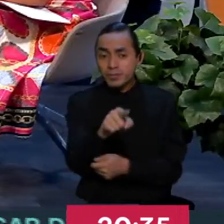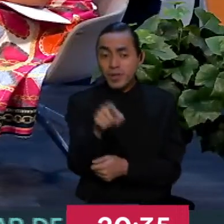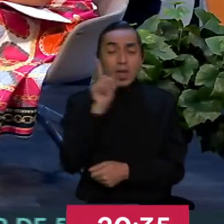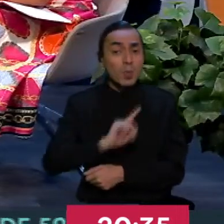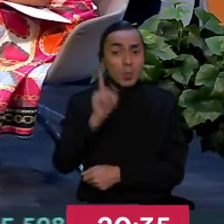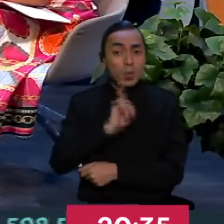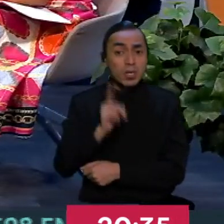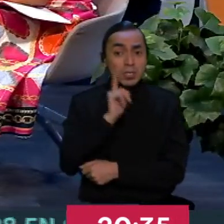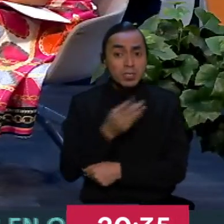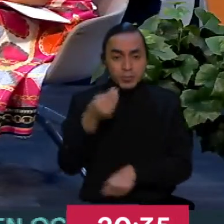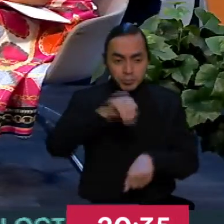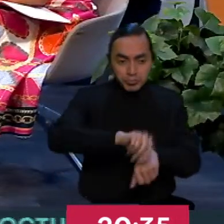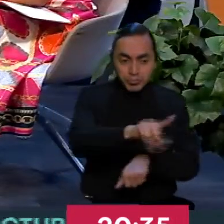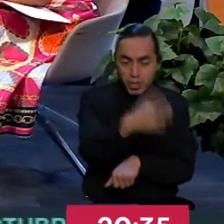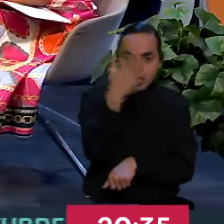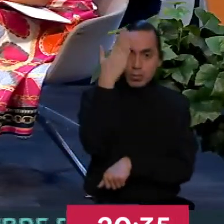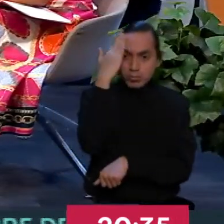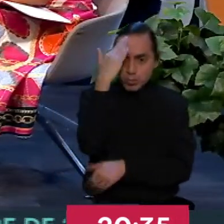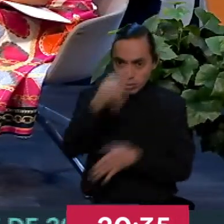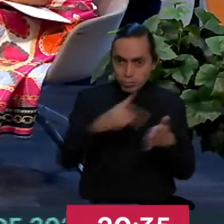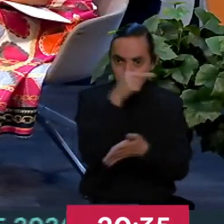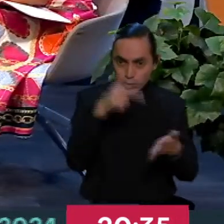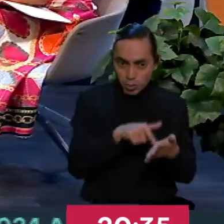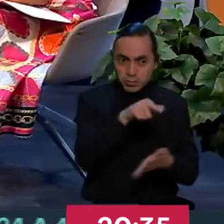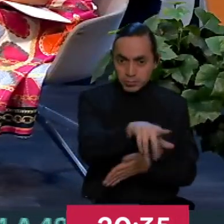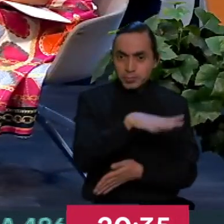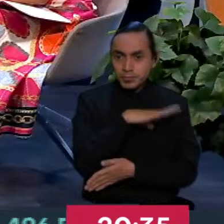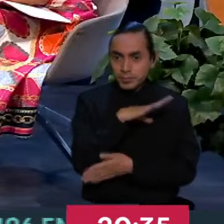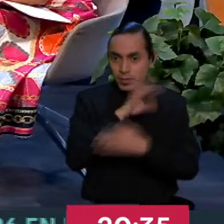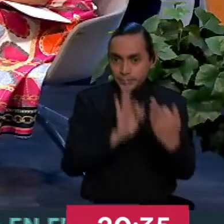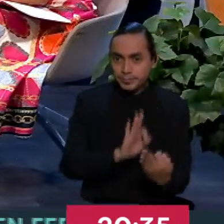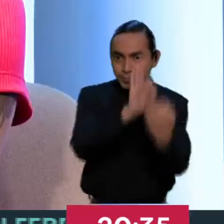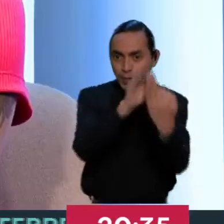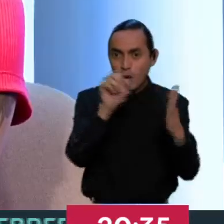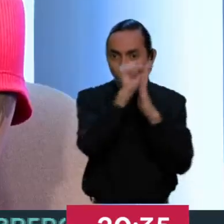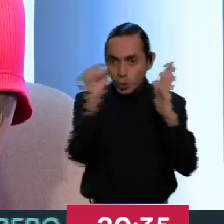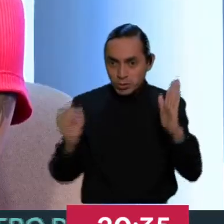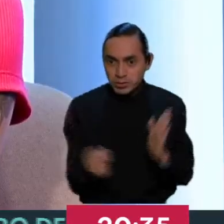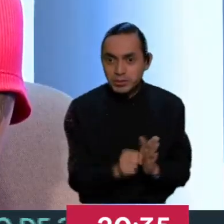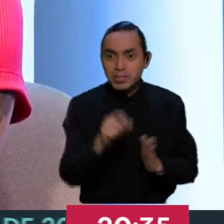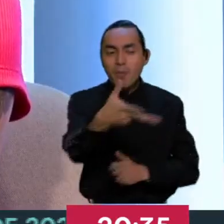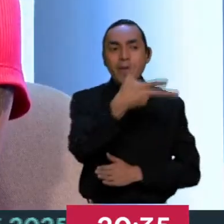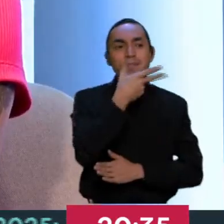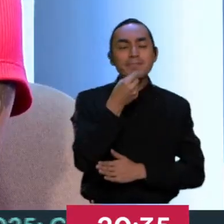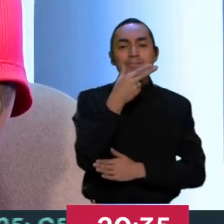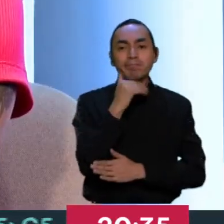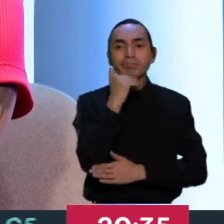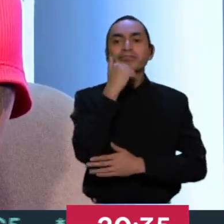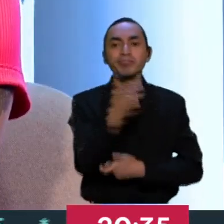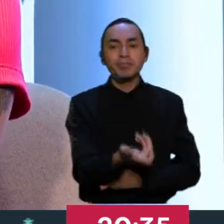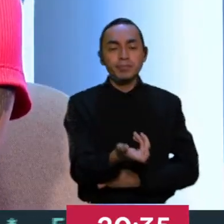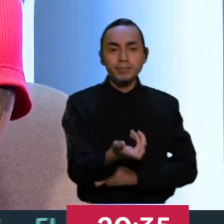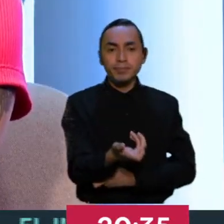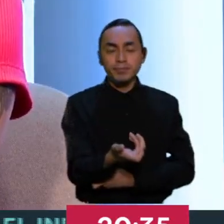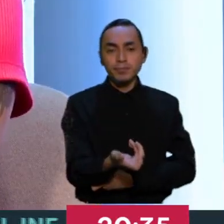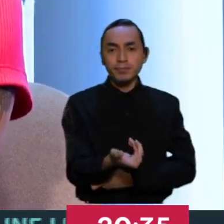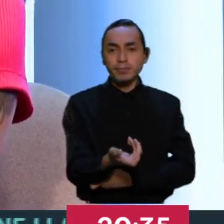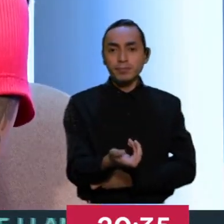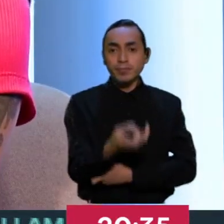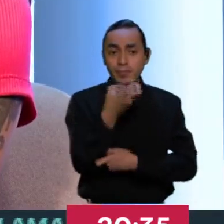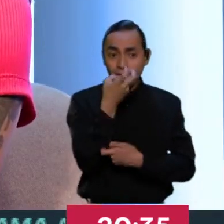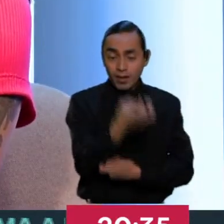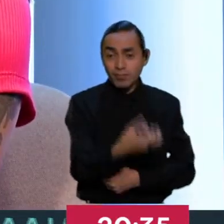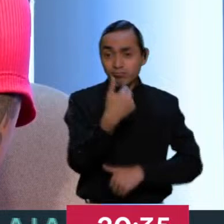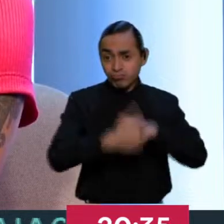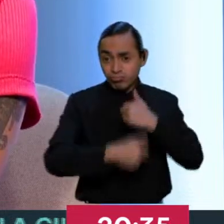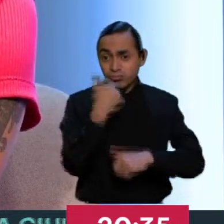mujeres que llegan a estos espacios de poder se enfrentan a un sistema patriarcal y que eso es todo un